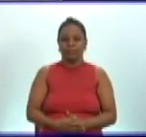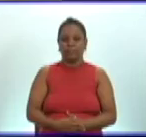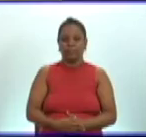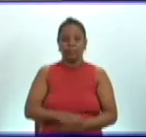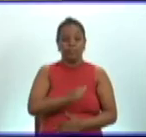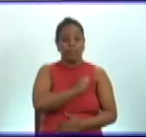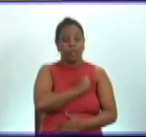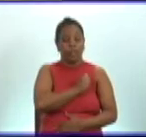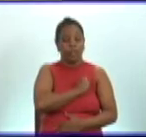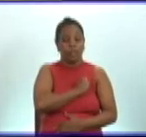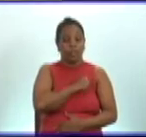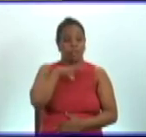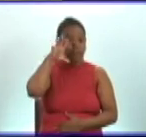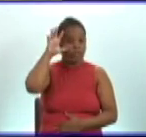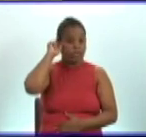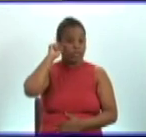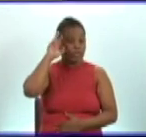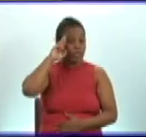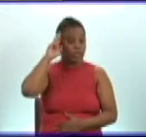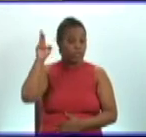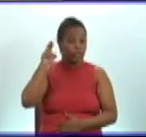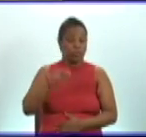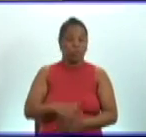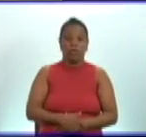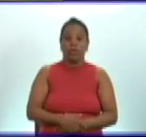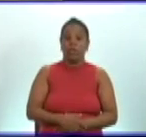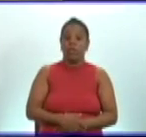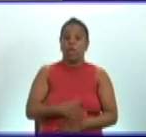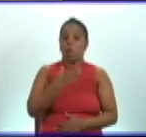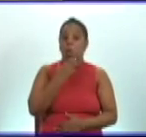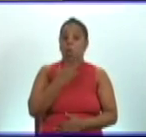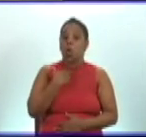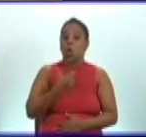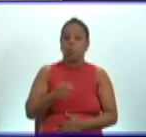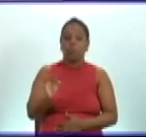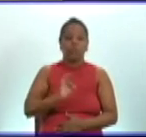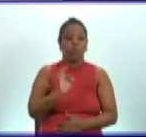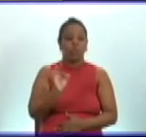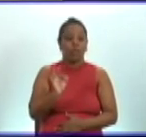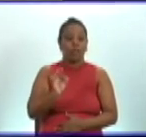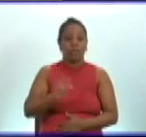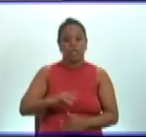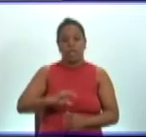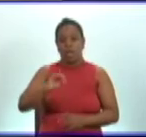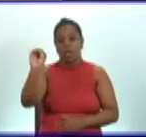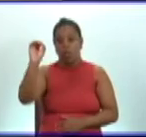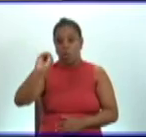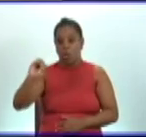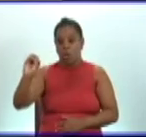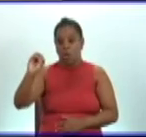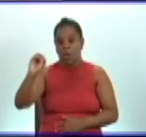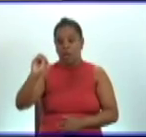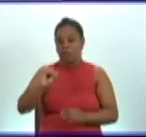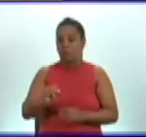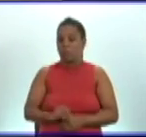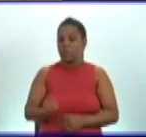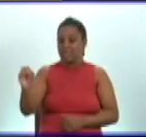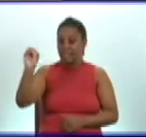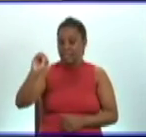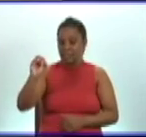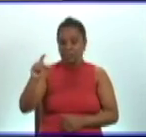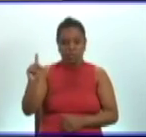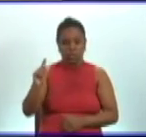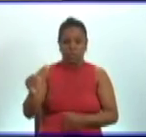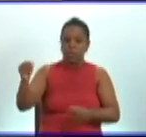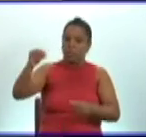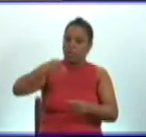Quiero que entiendan y que recuerden, muchachos, cómo todavía la región occidental no se había incorporado a la Guerra de los 10 años.